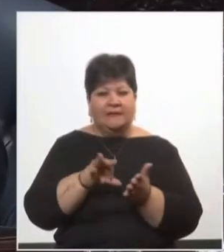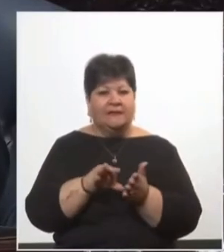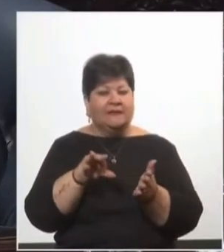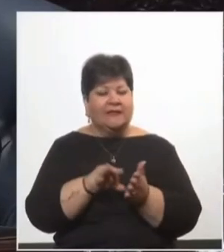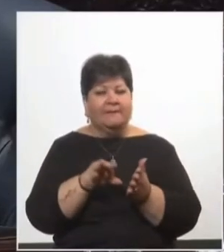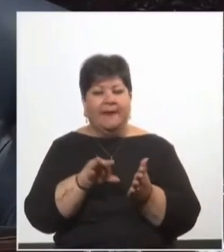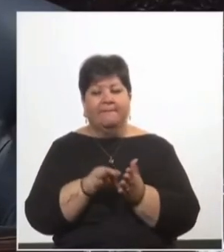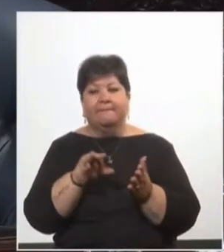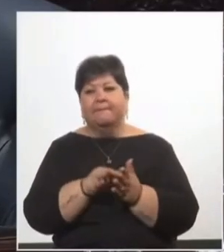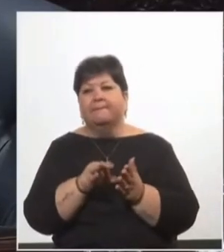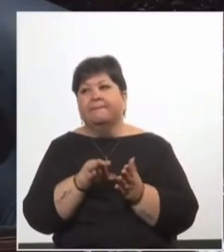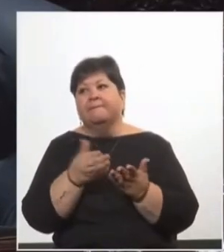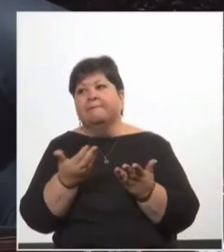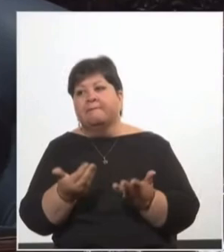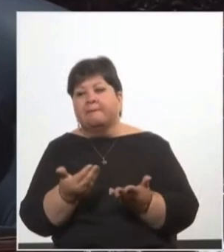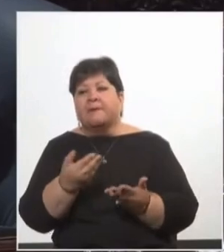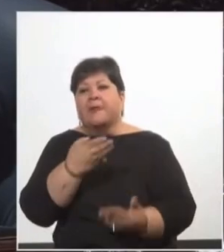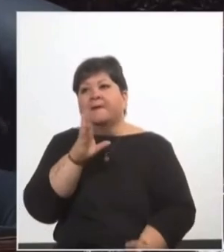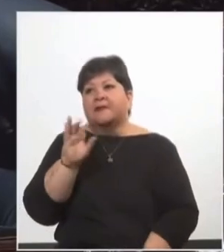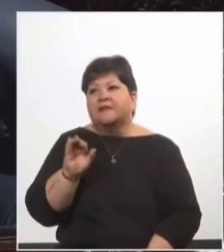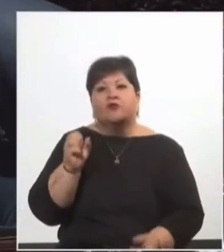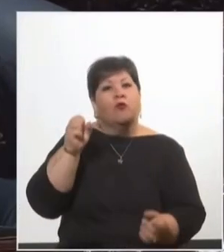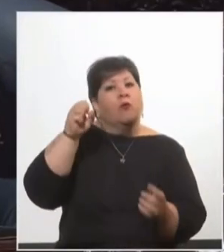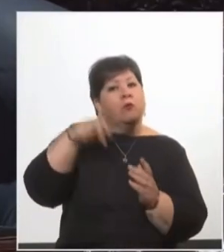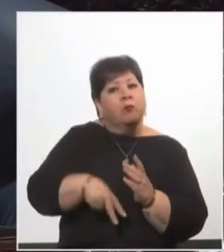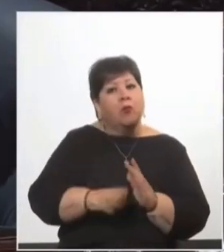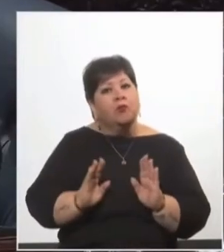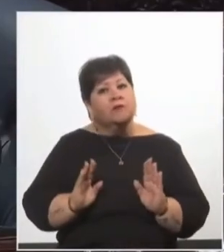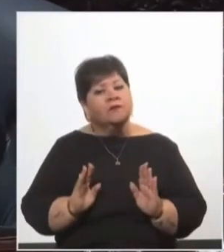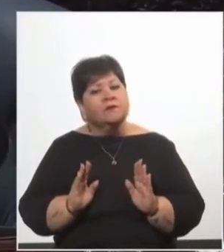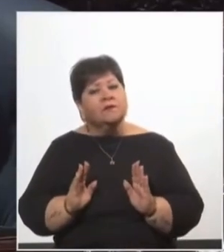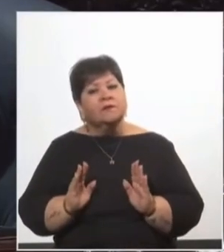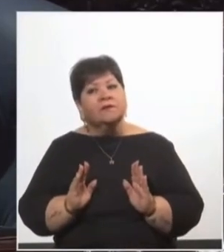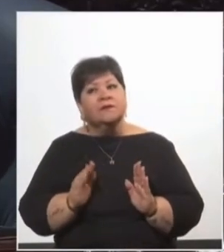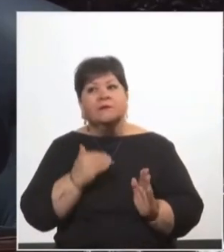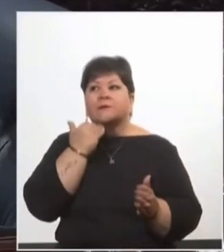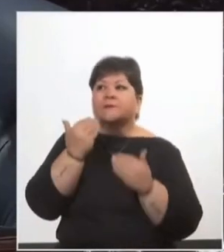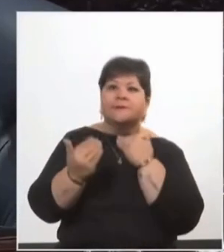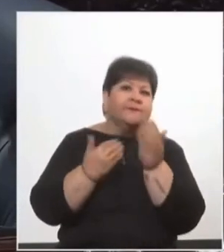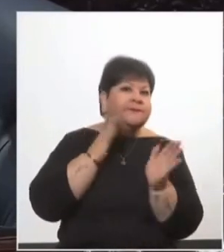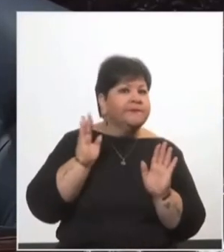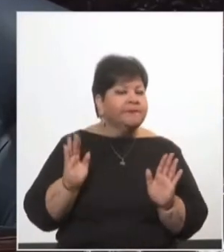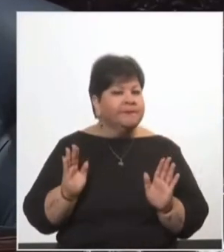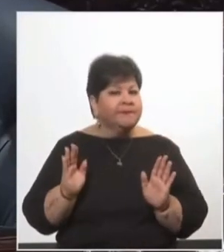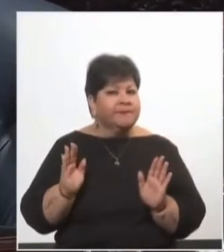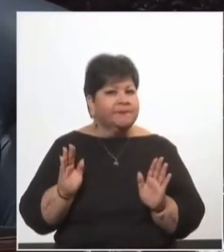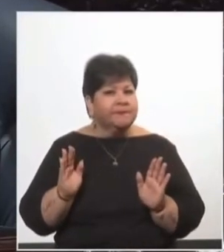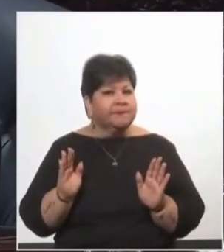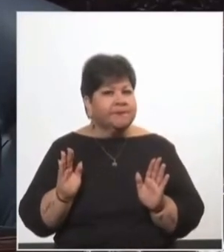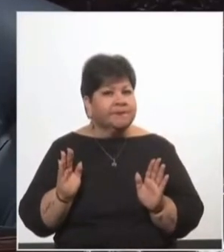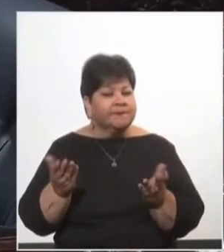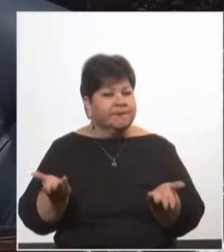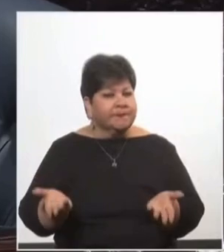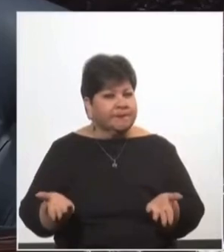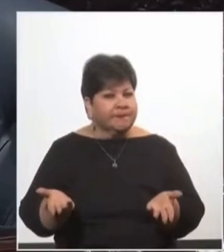previsional común, pero no tanto. No lo sabemos, no lo sabemos, no lo sabemos. Bueno,